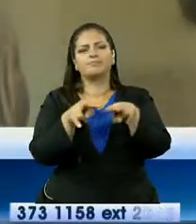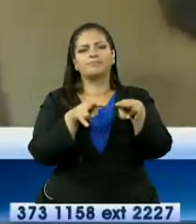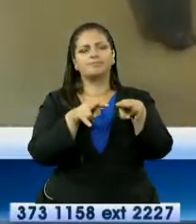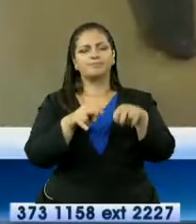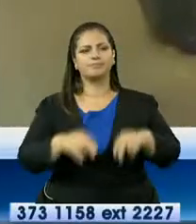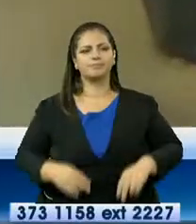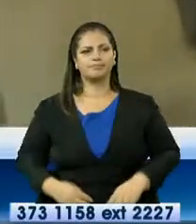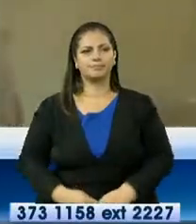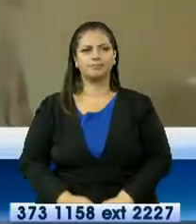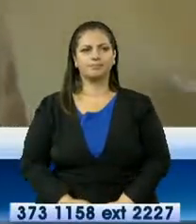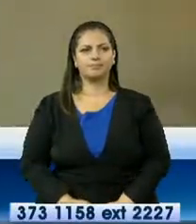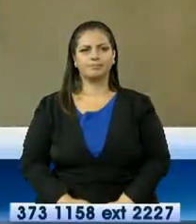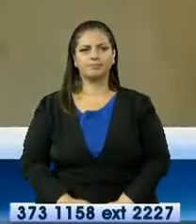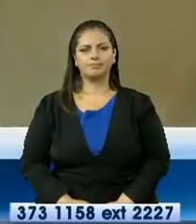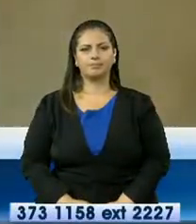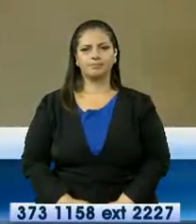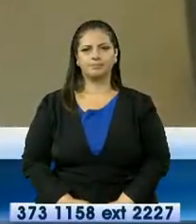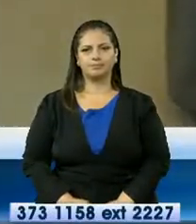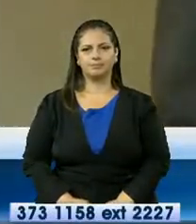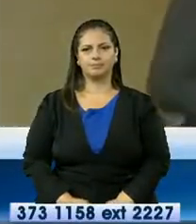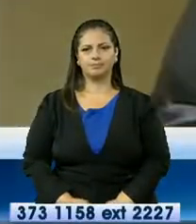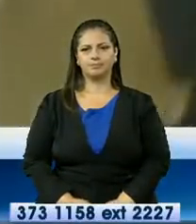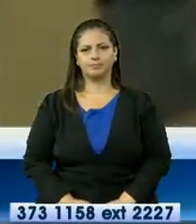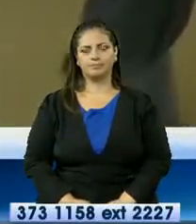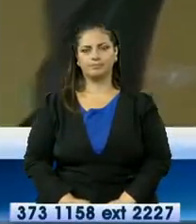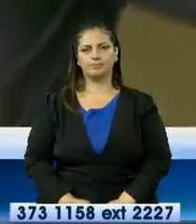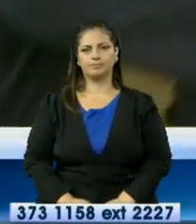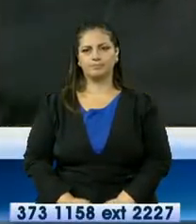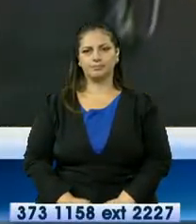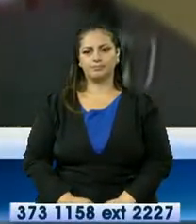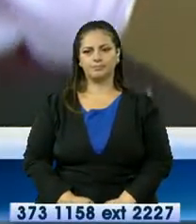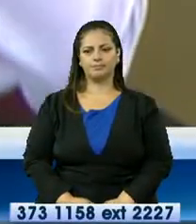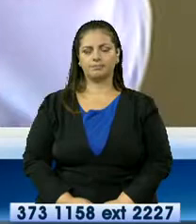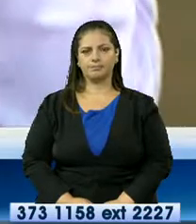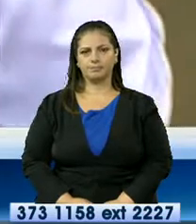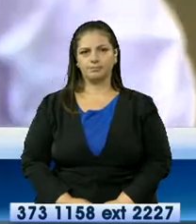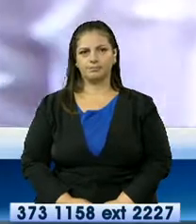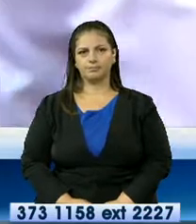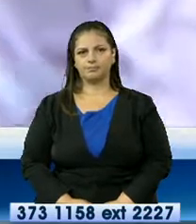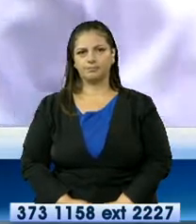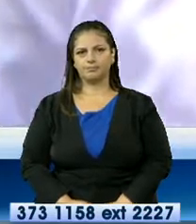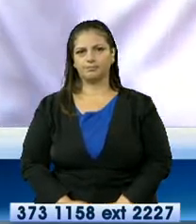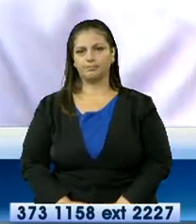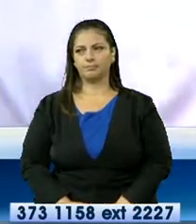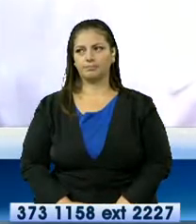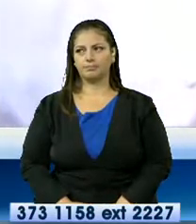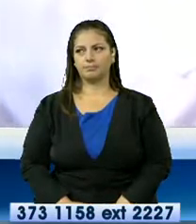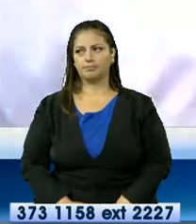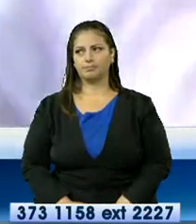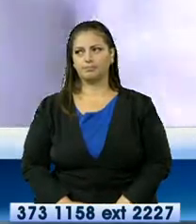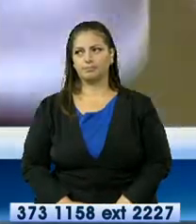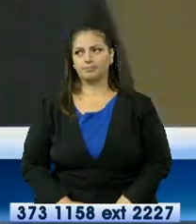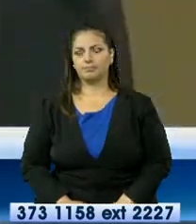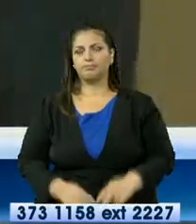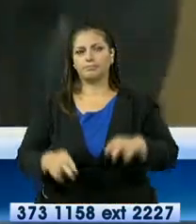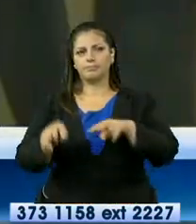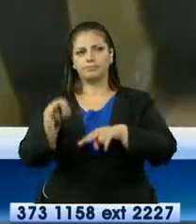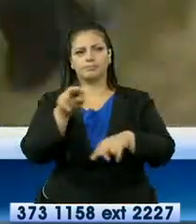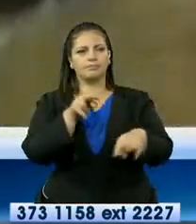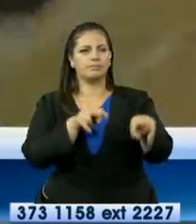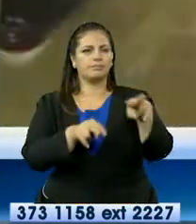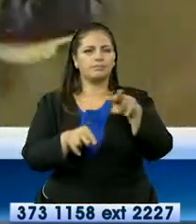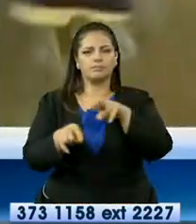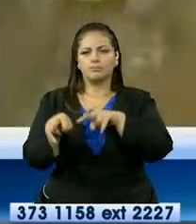Y miren ustedes, estamos en otra de las viviendas, porque no es la única la que mostramos hace minutos atrás.